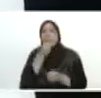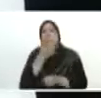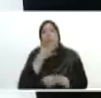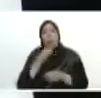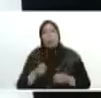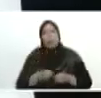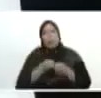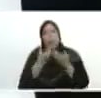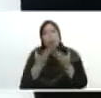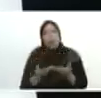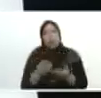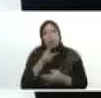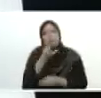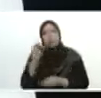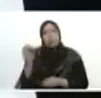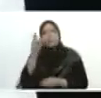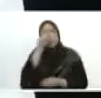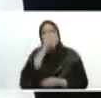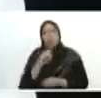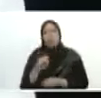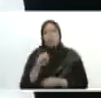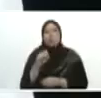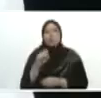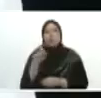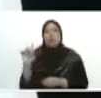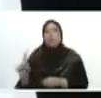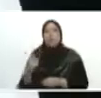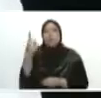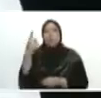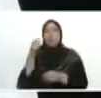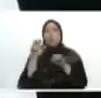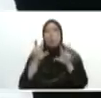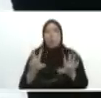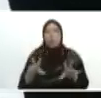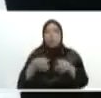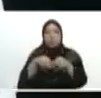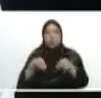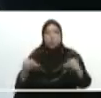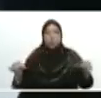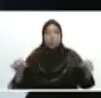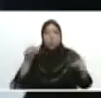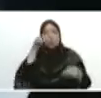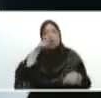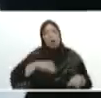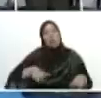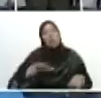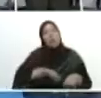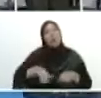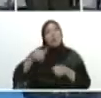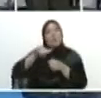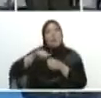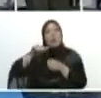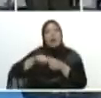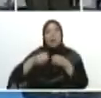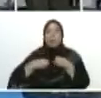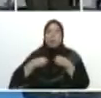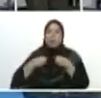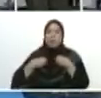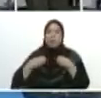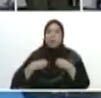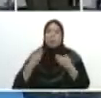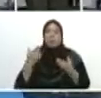por los doscientos años entregar las primeras ocho hectáreas para el pueblo de Maracaibo pueblo